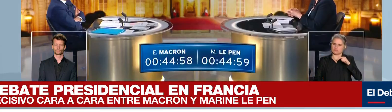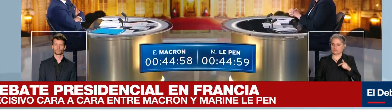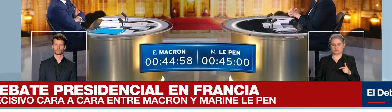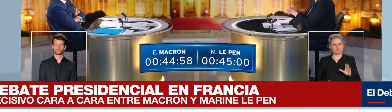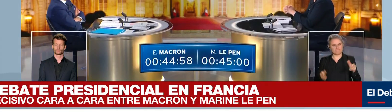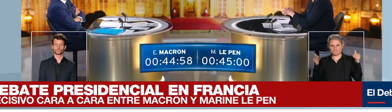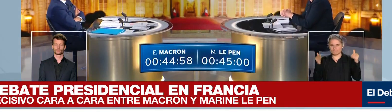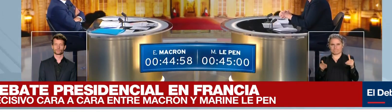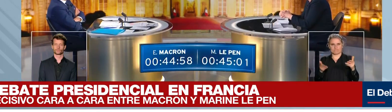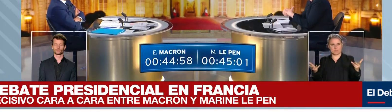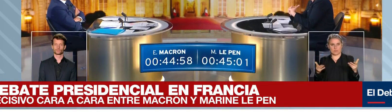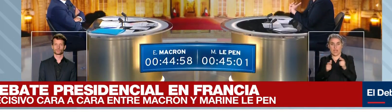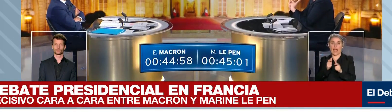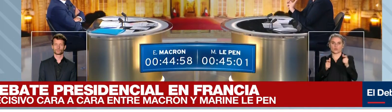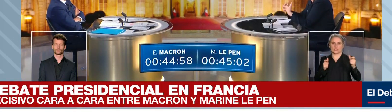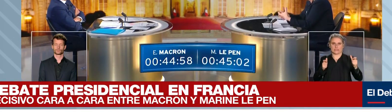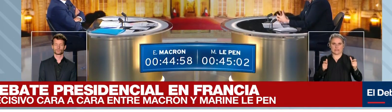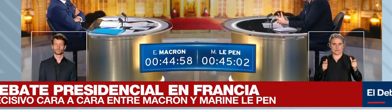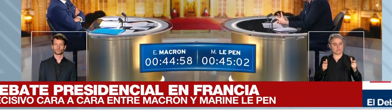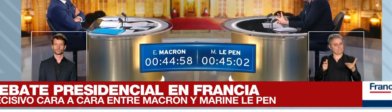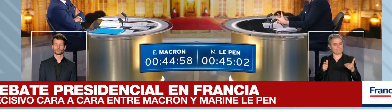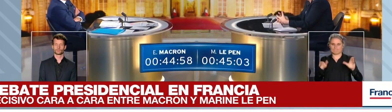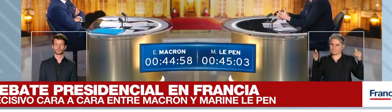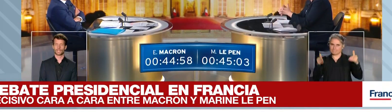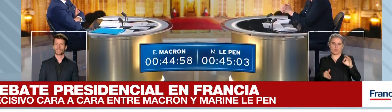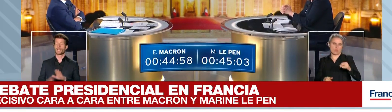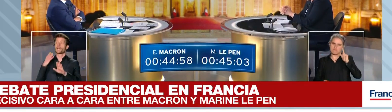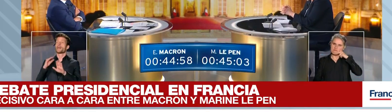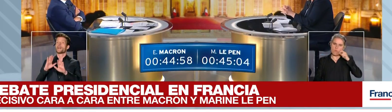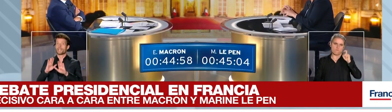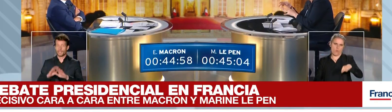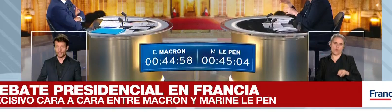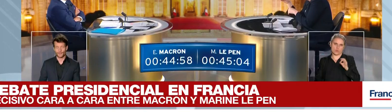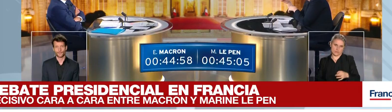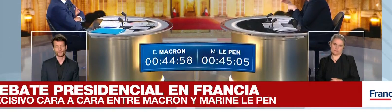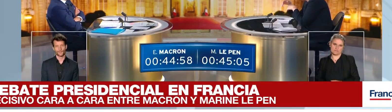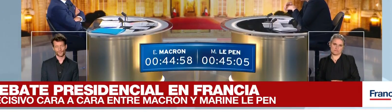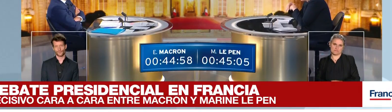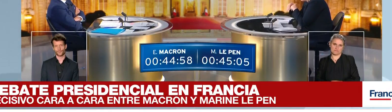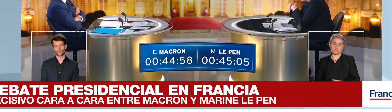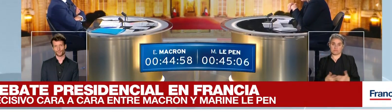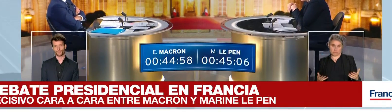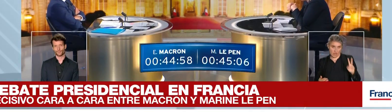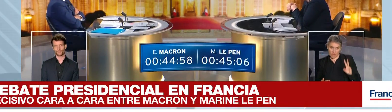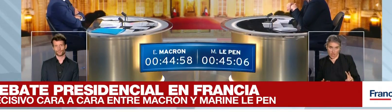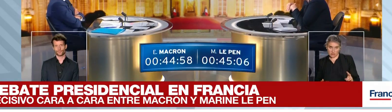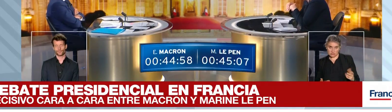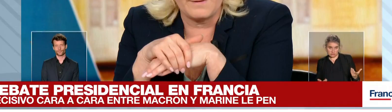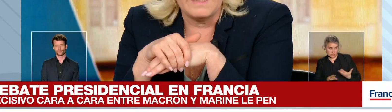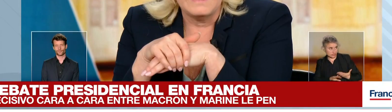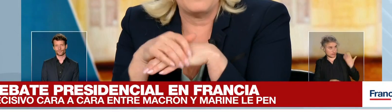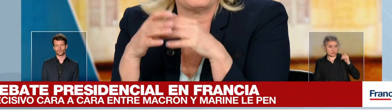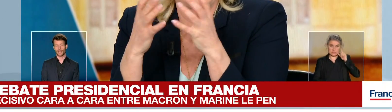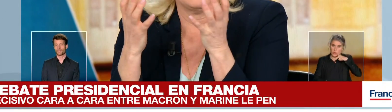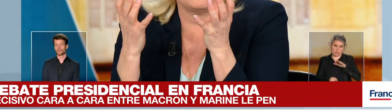esfuerzo considerable sobre la industria. El esfuerzo que hay que hacer es con la industria